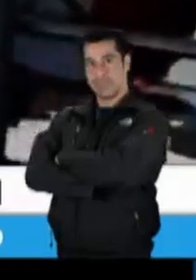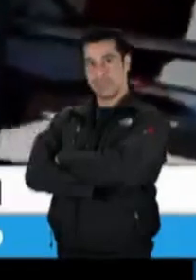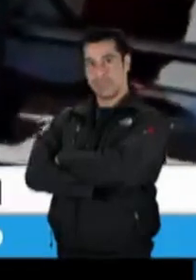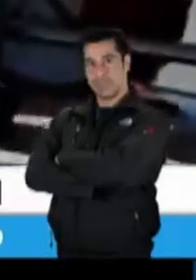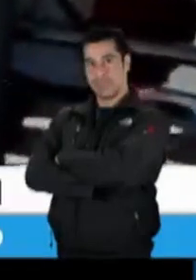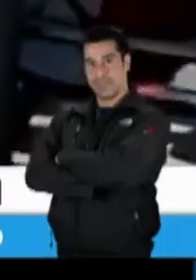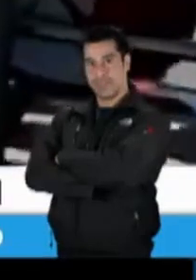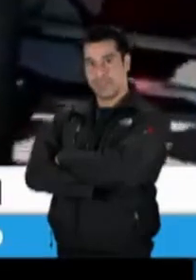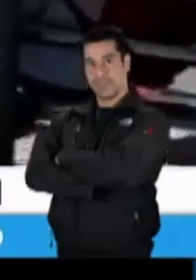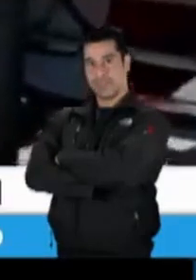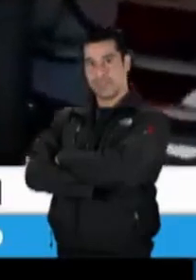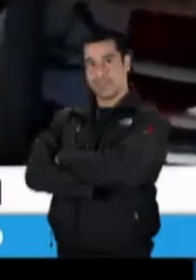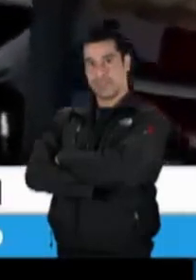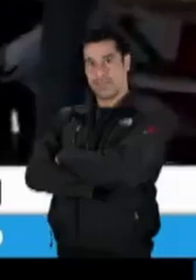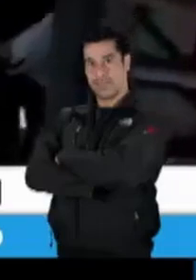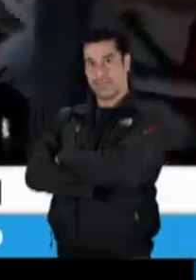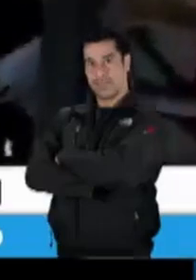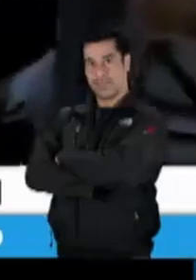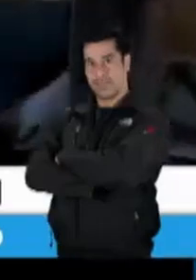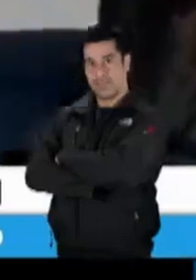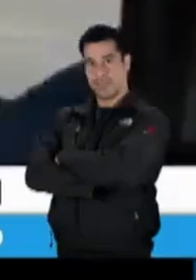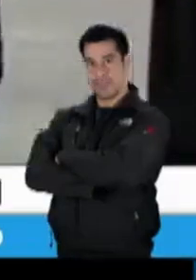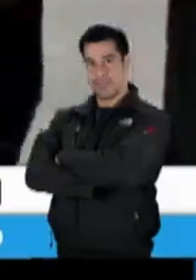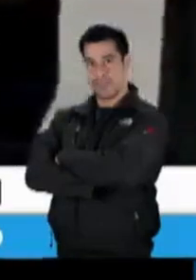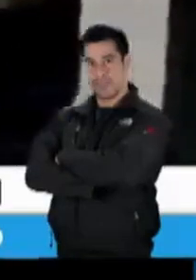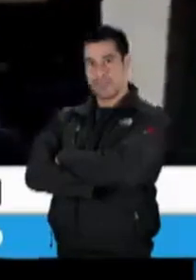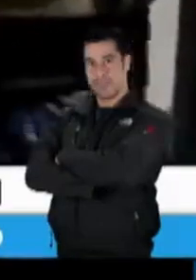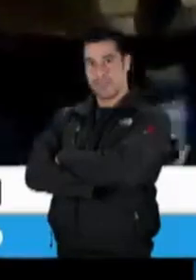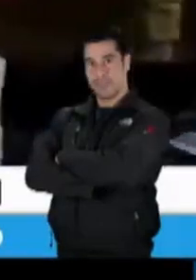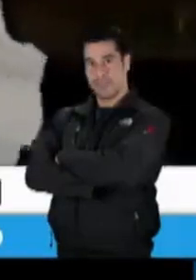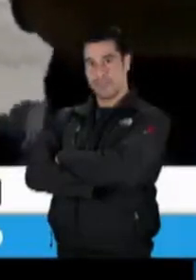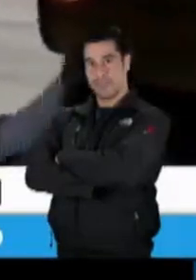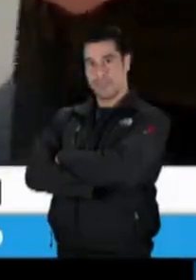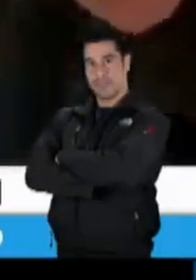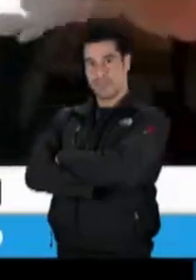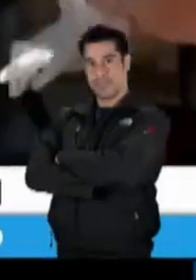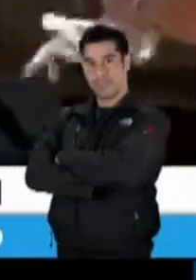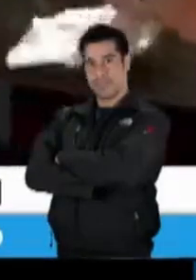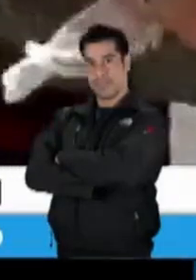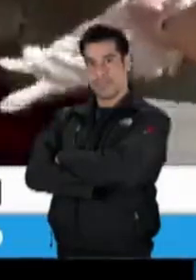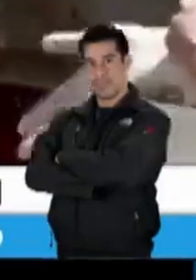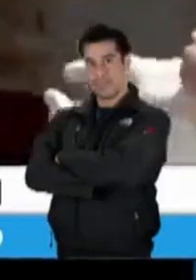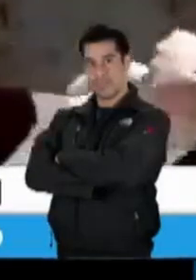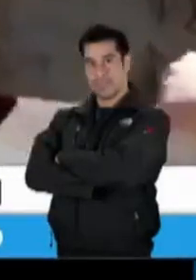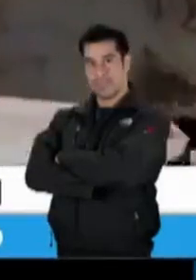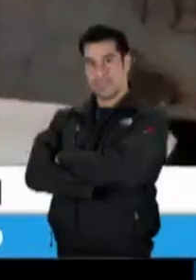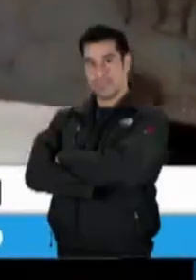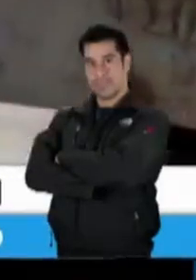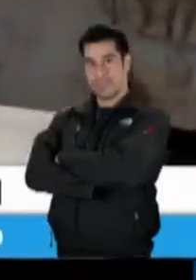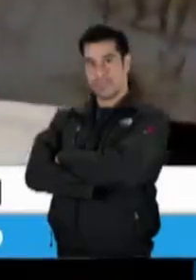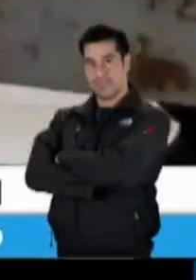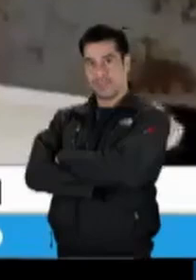Otra de las características que se están indagando: estos afters solamente atienden extranjeros, solamente habían personas extranjeras